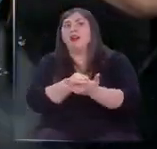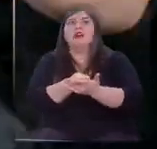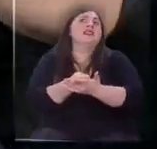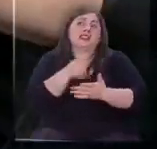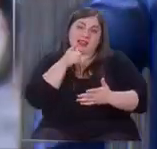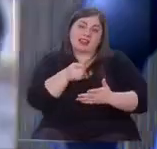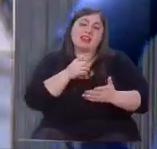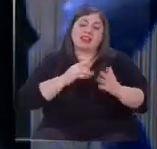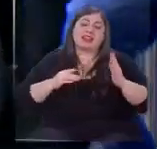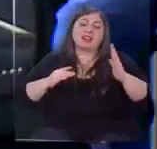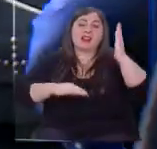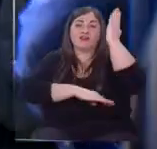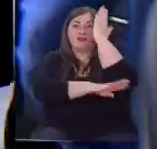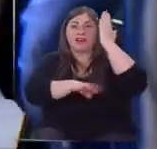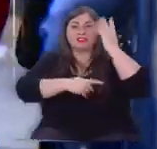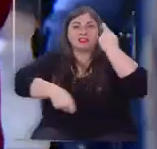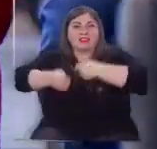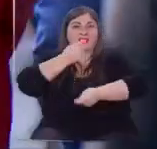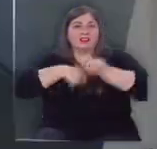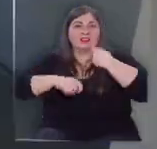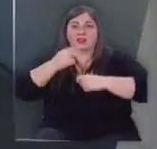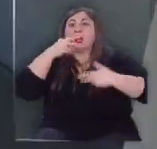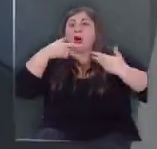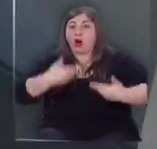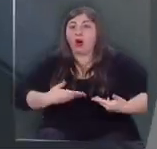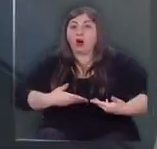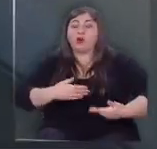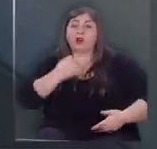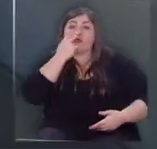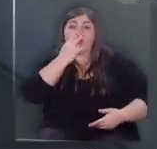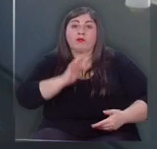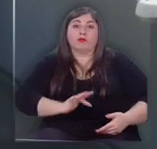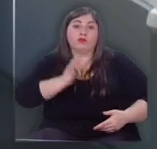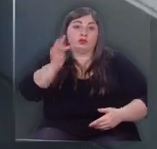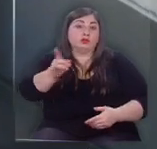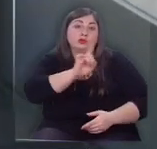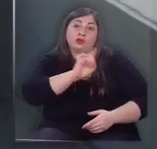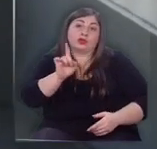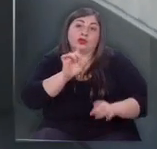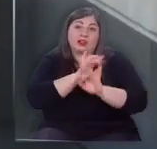del comercio, que hoy por hoy vive y proyecta un futuro incierto.